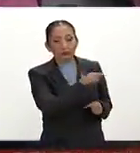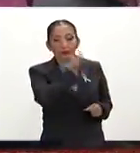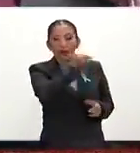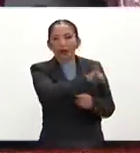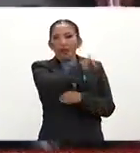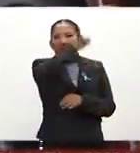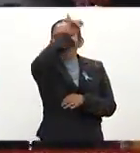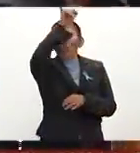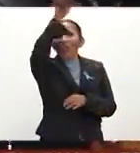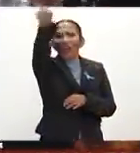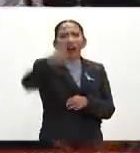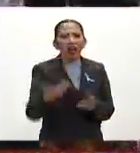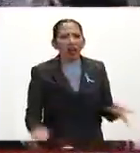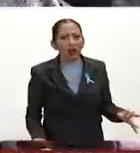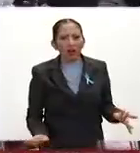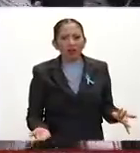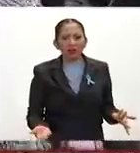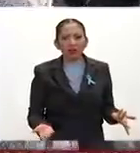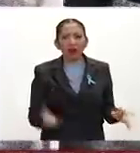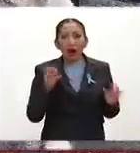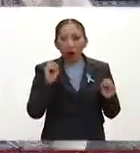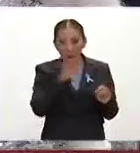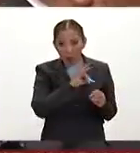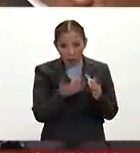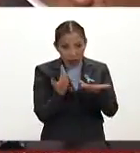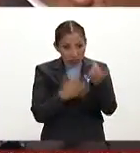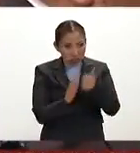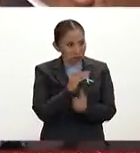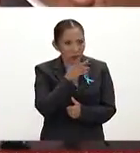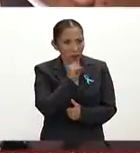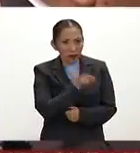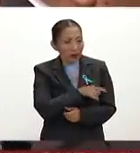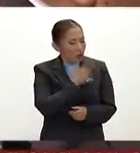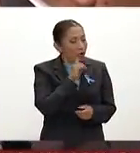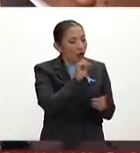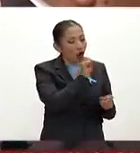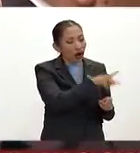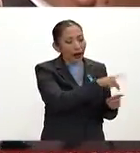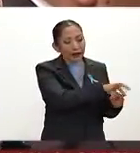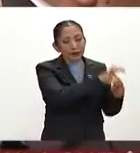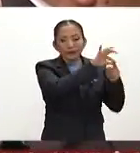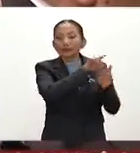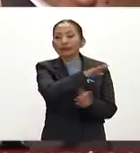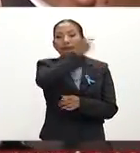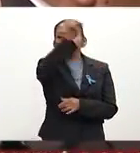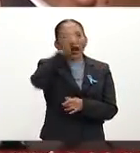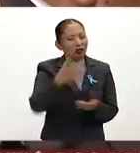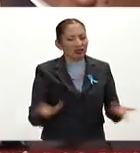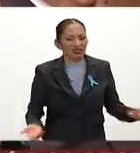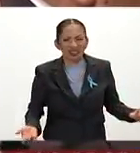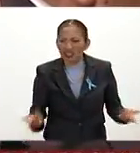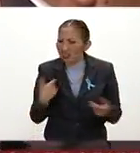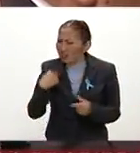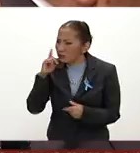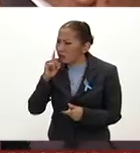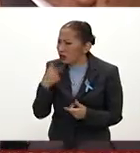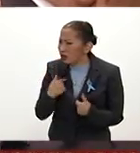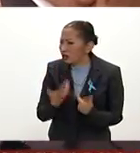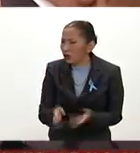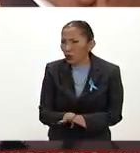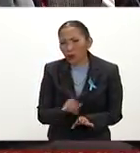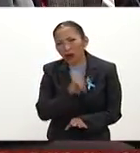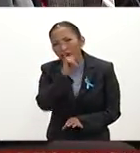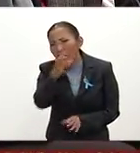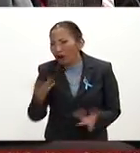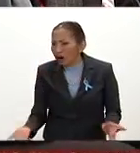no son representativos o que no tienen una posibilidad que garantice el ejercicio del